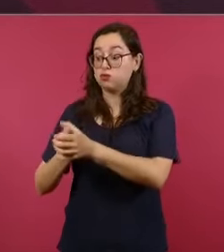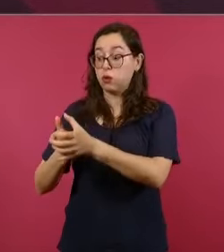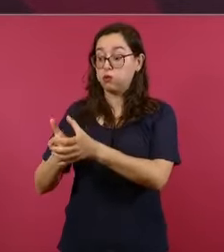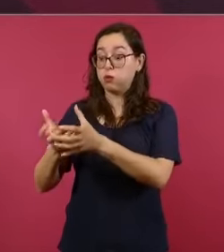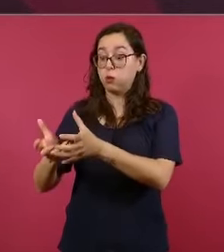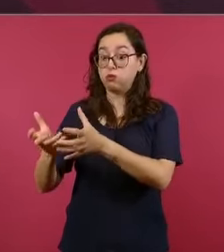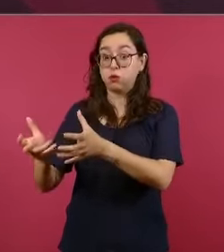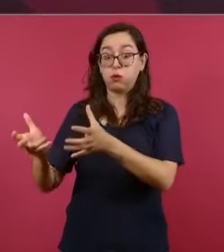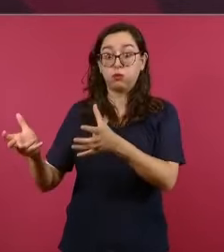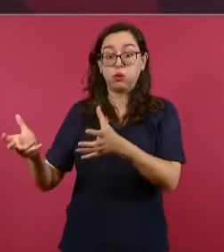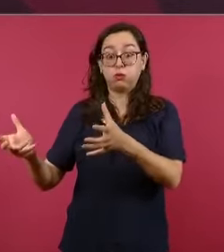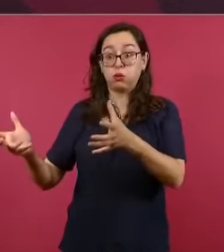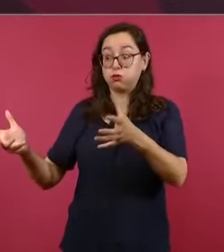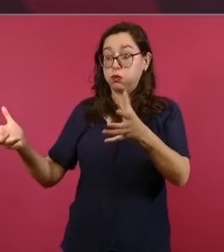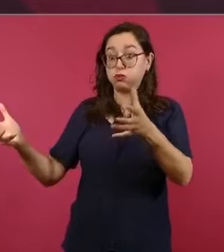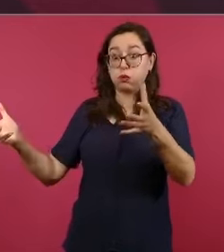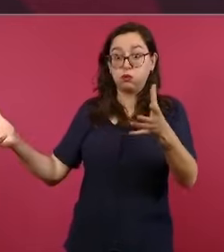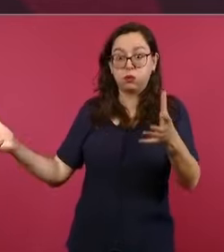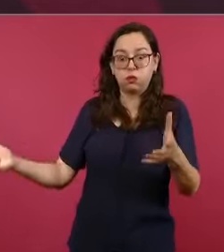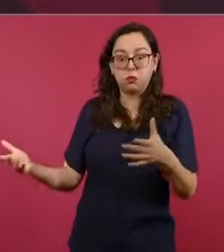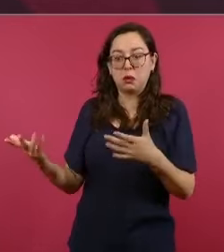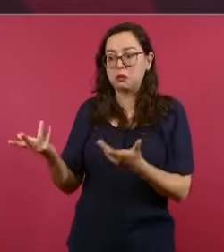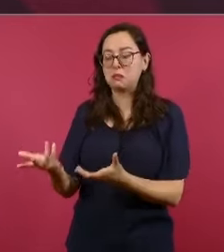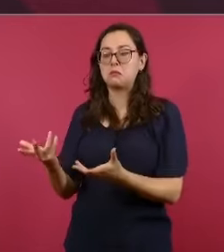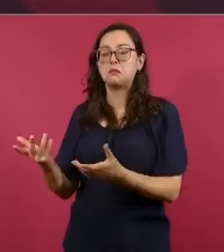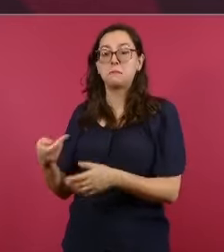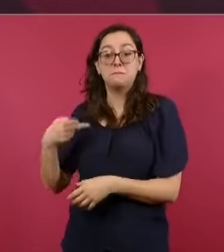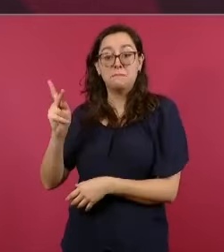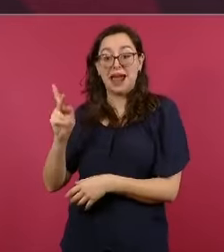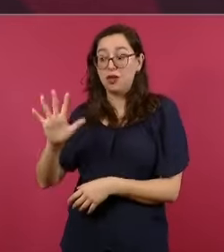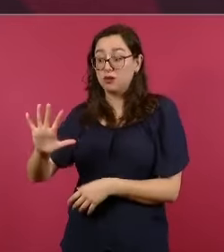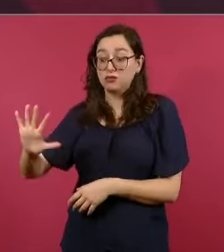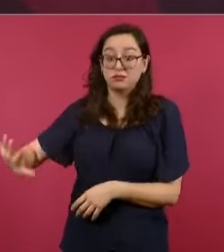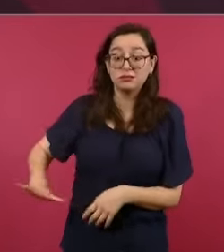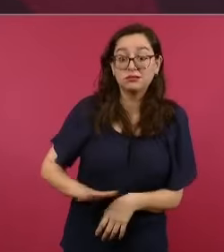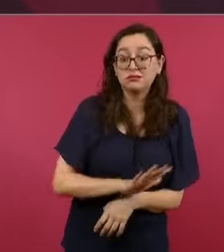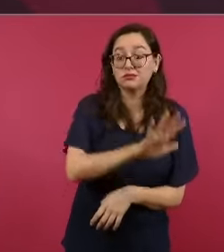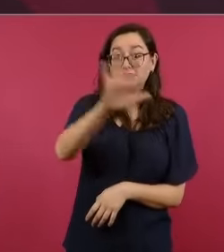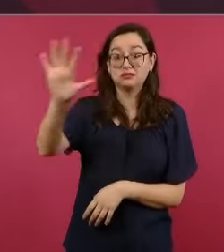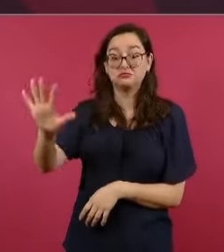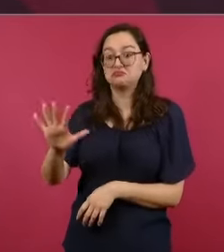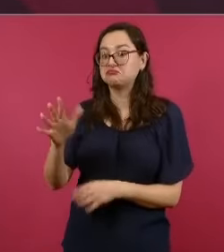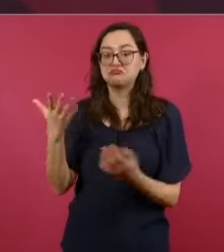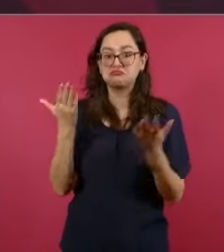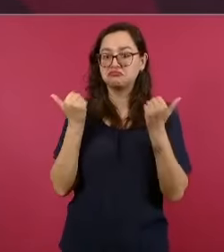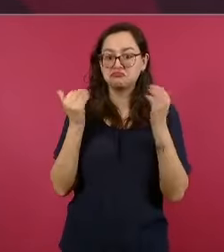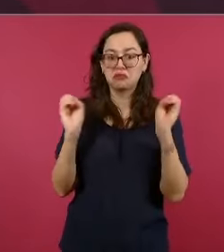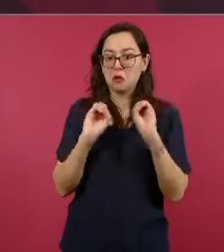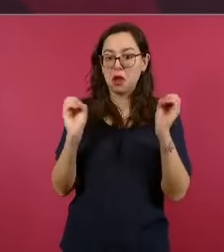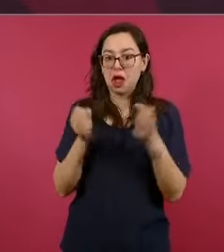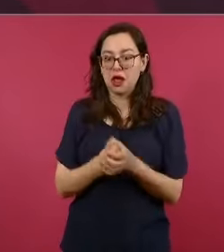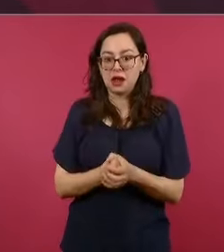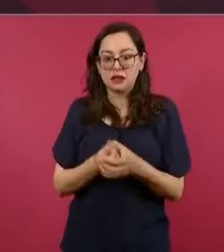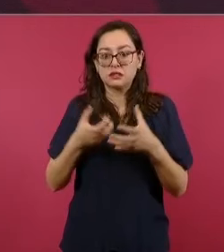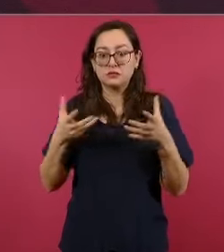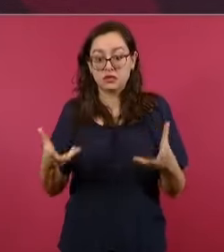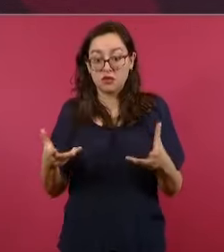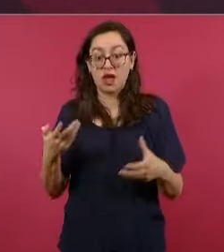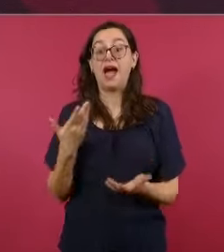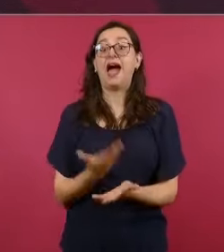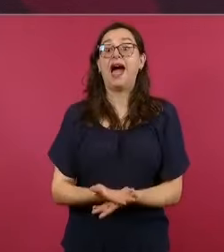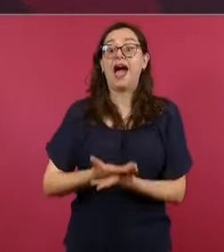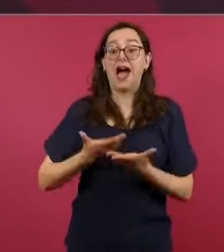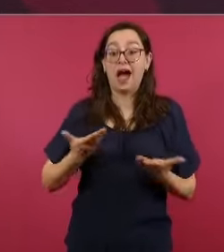el tren Maya y con toda la infraestructura eh todo ese turismo se